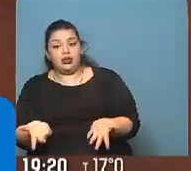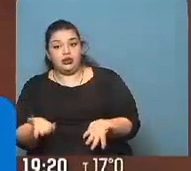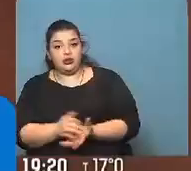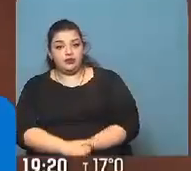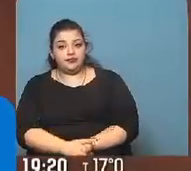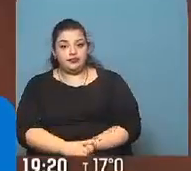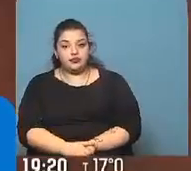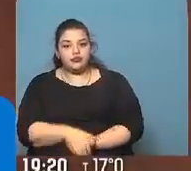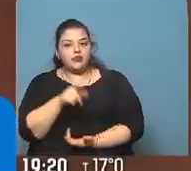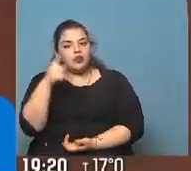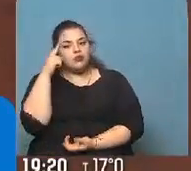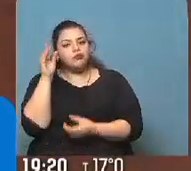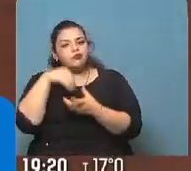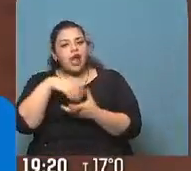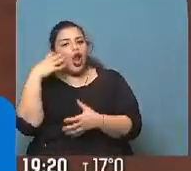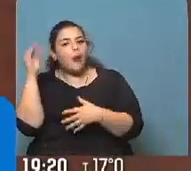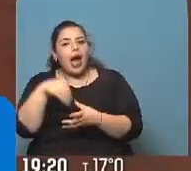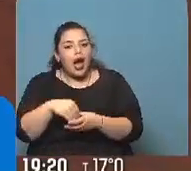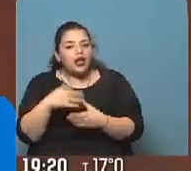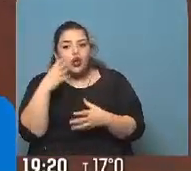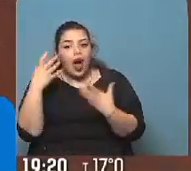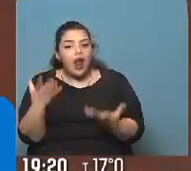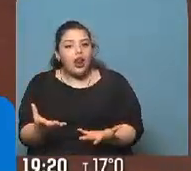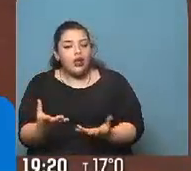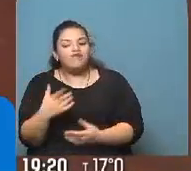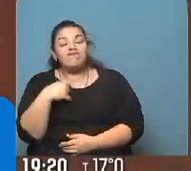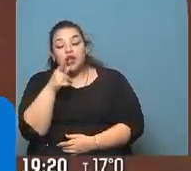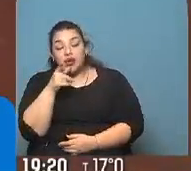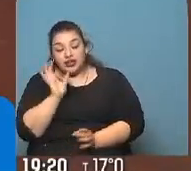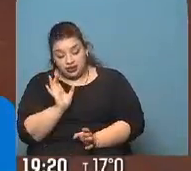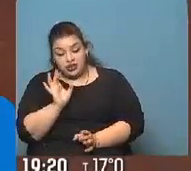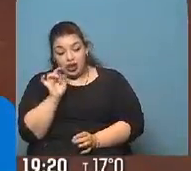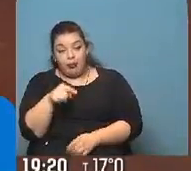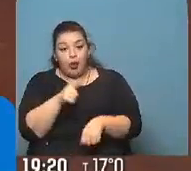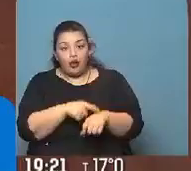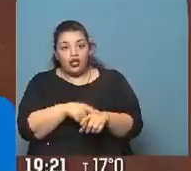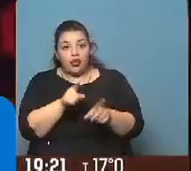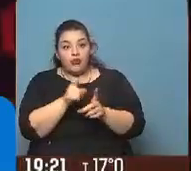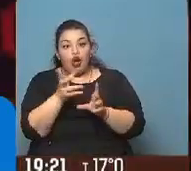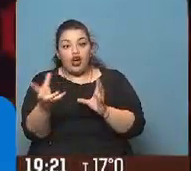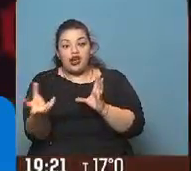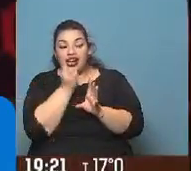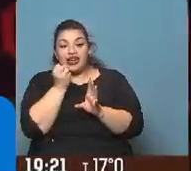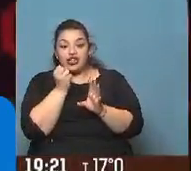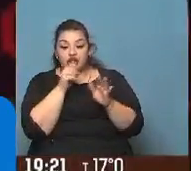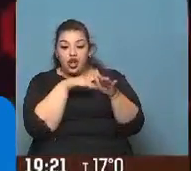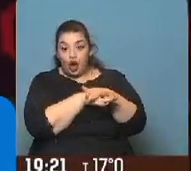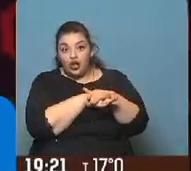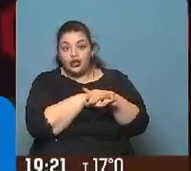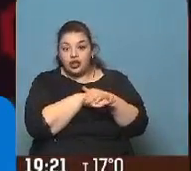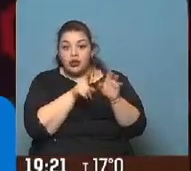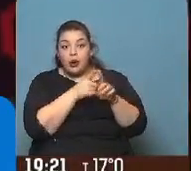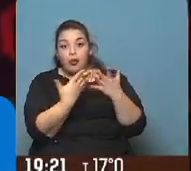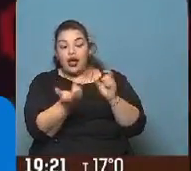no se está diciendo y que podría llegar a ser efectivo yo creo que lo que queda es las retenciones era la herramienta que le permitía acelerar el ajuste